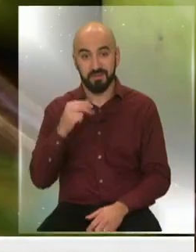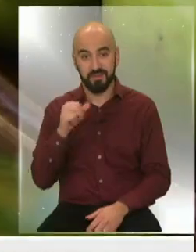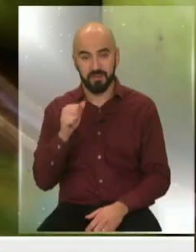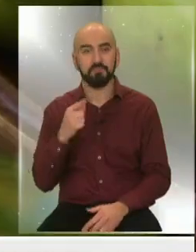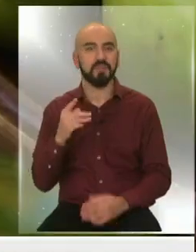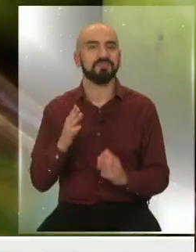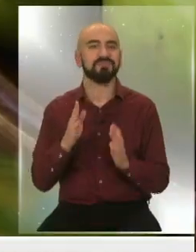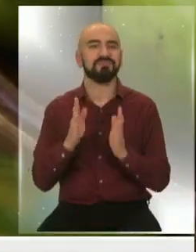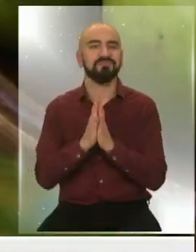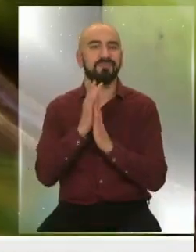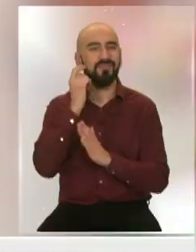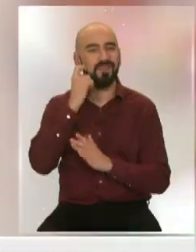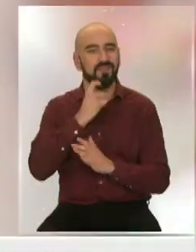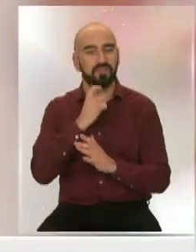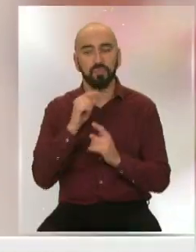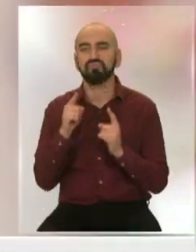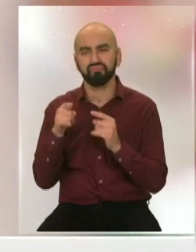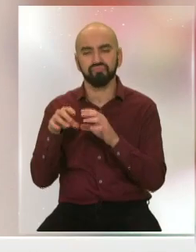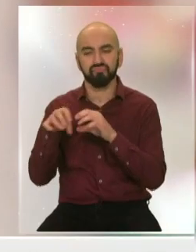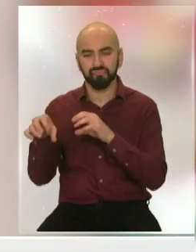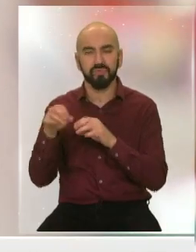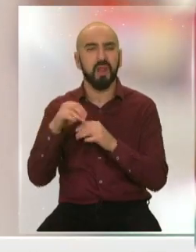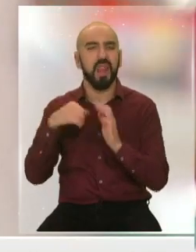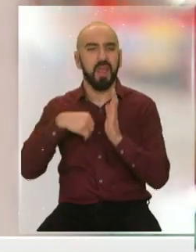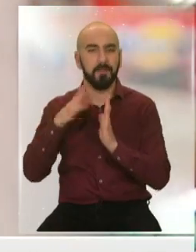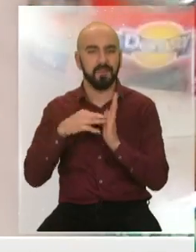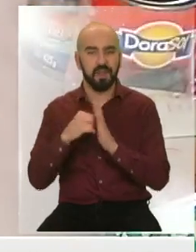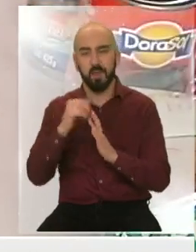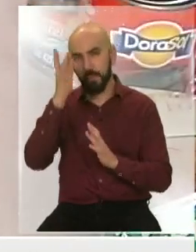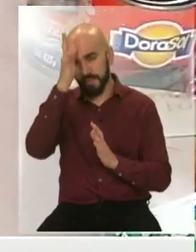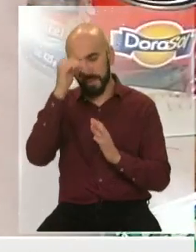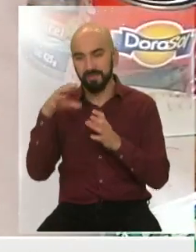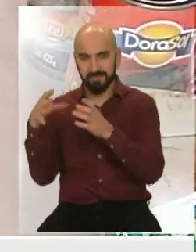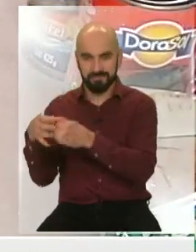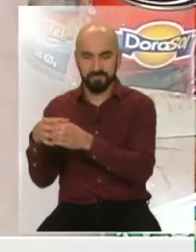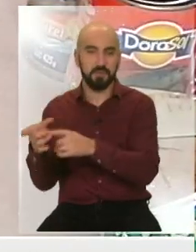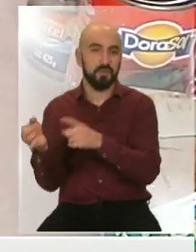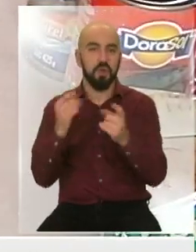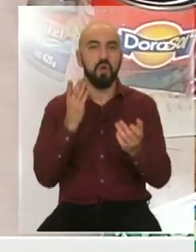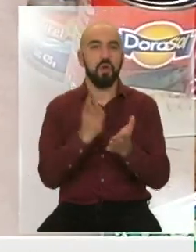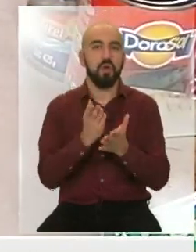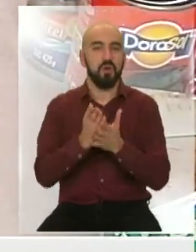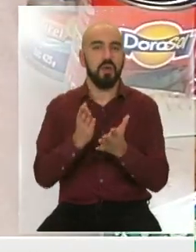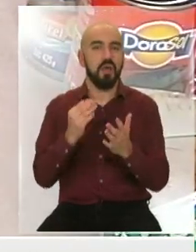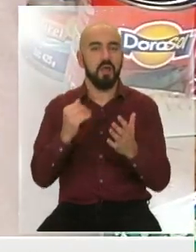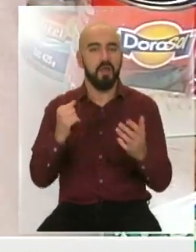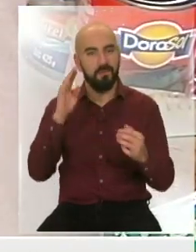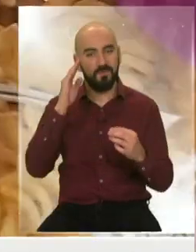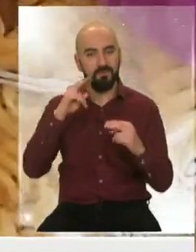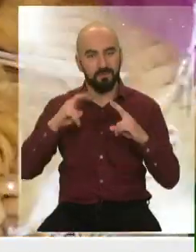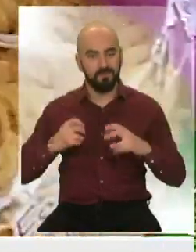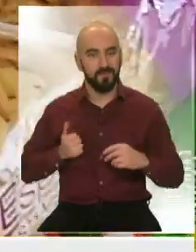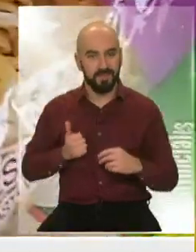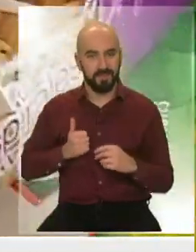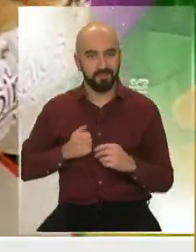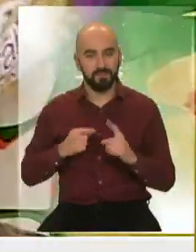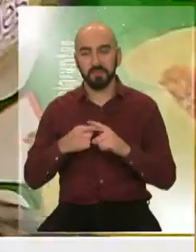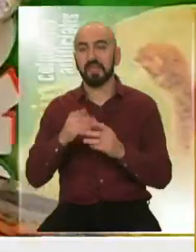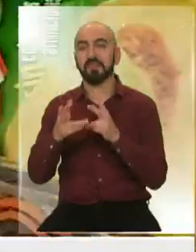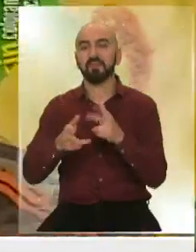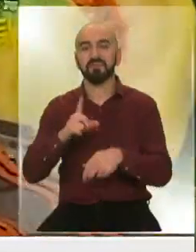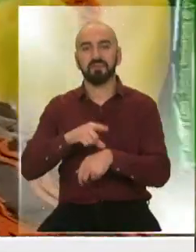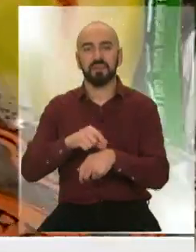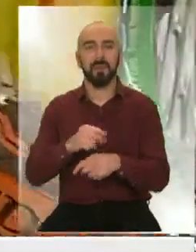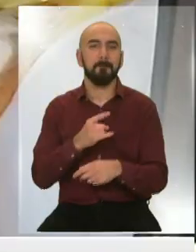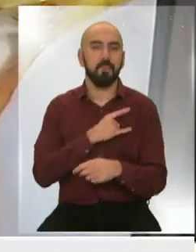San Bernardo va a tener San Bernardo, La Pintana, Puente Alto, la Escuela de Investigaciones, Estación Central, Maipú, las